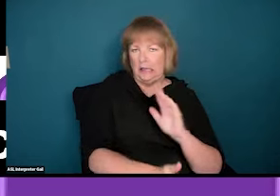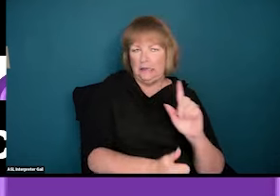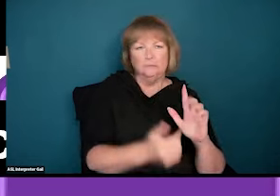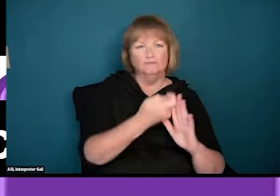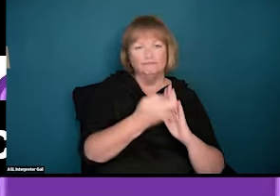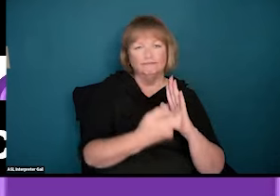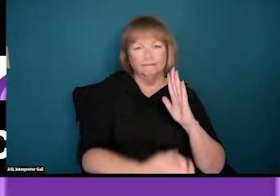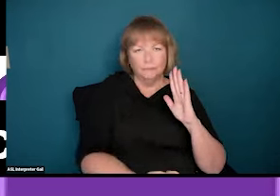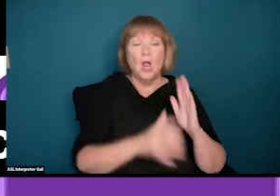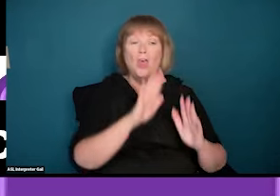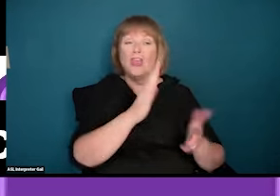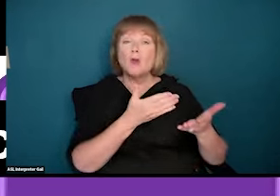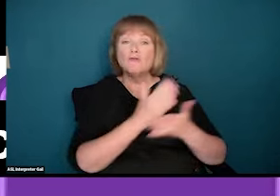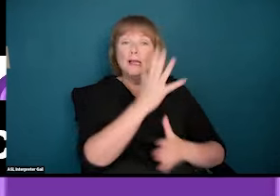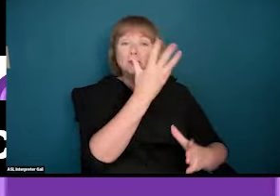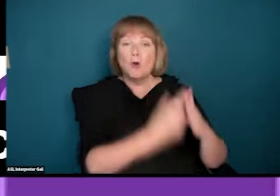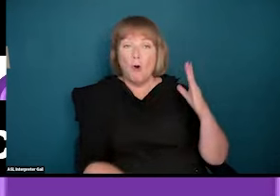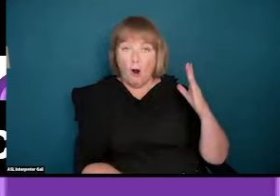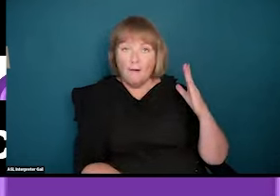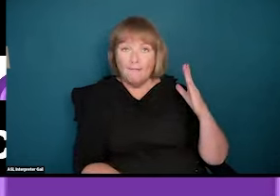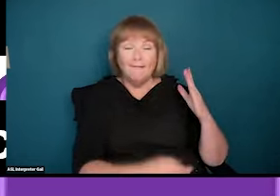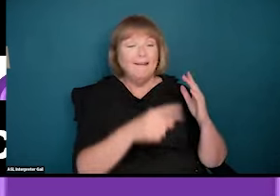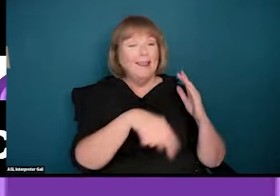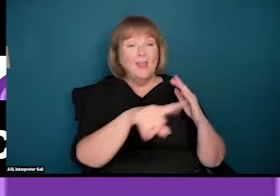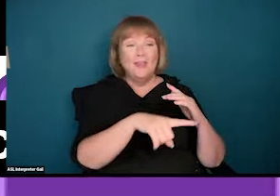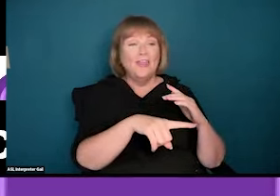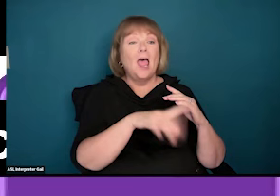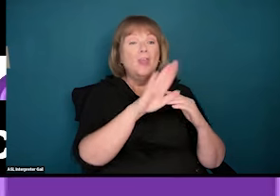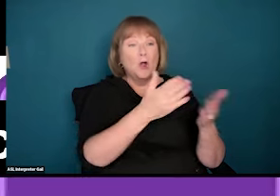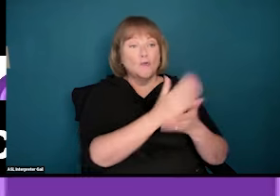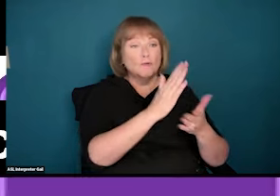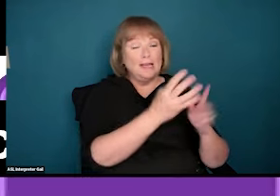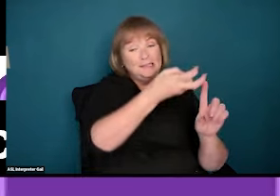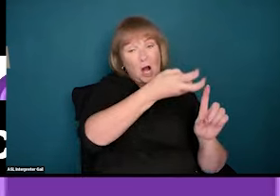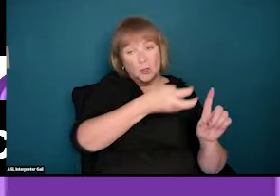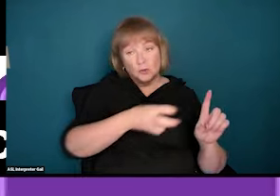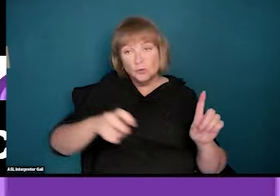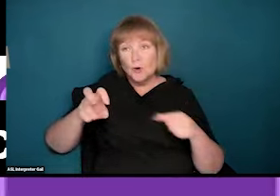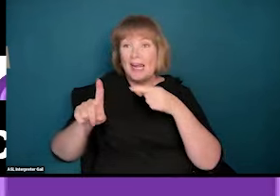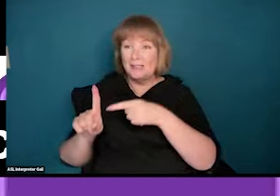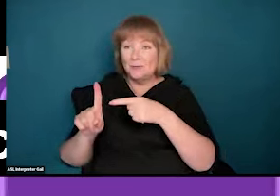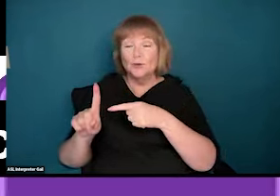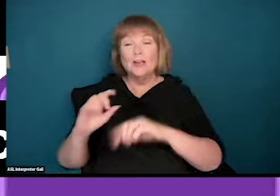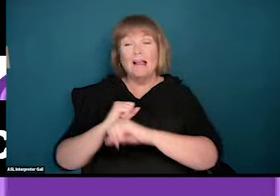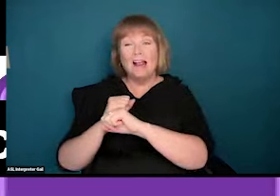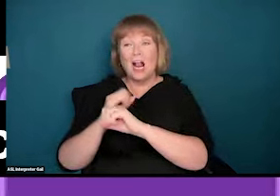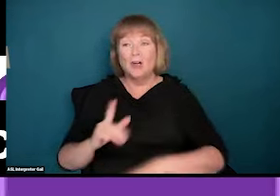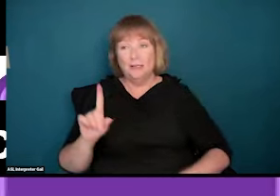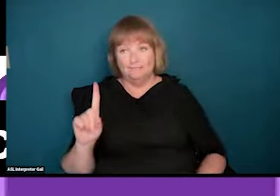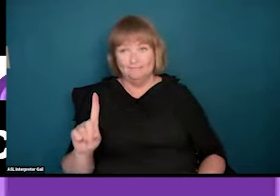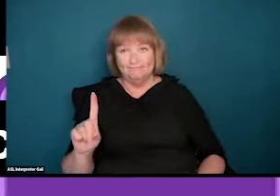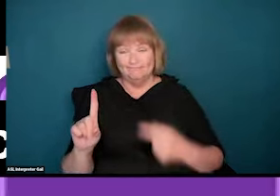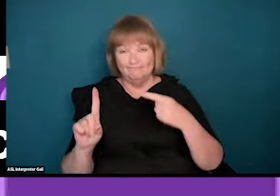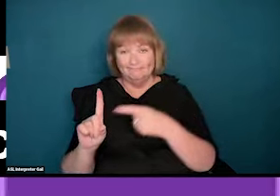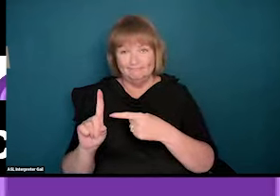que la corte decide que la persona no es competentemente legal para tomar estas decisiones, pierden estos derechos de tomar decisiones y